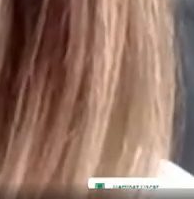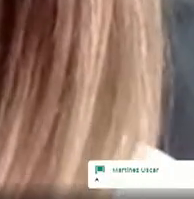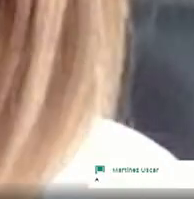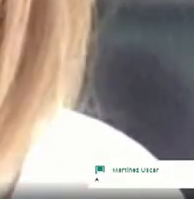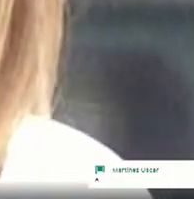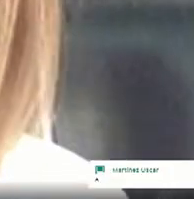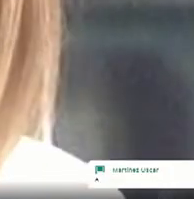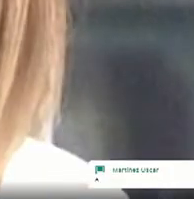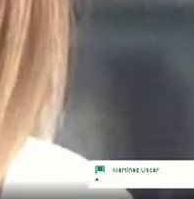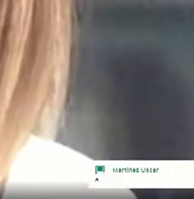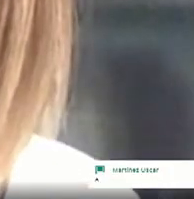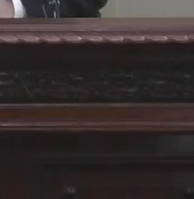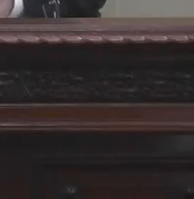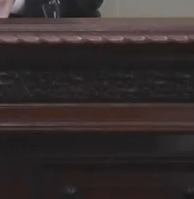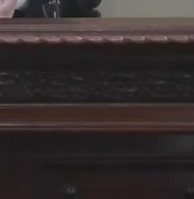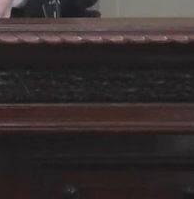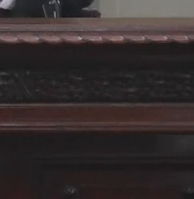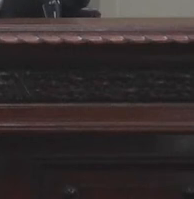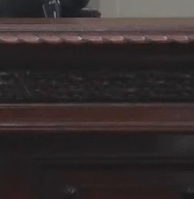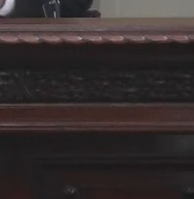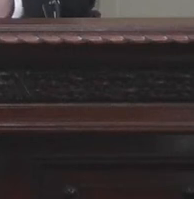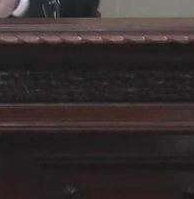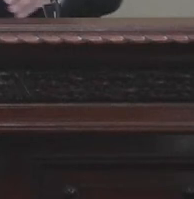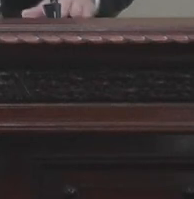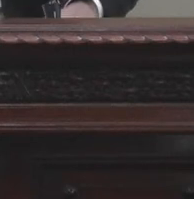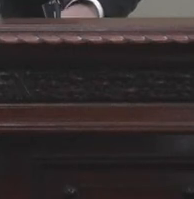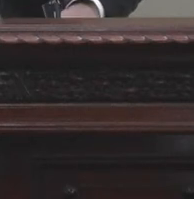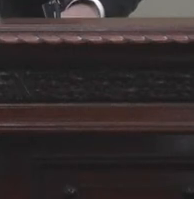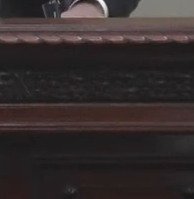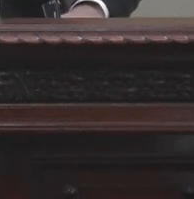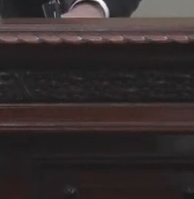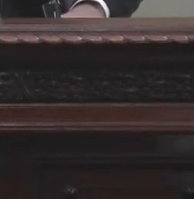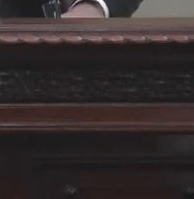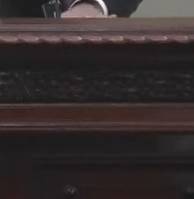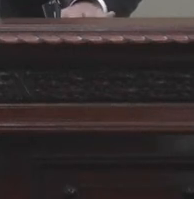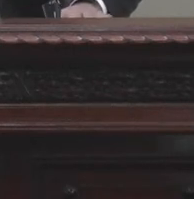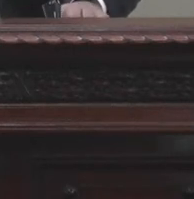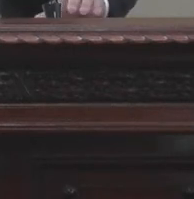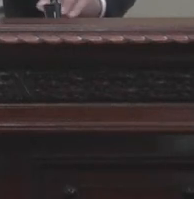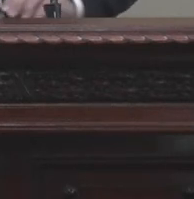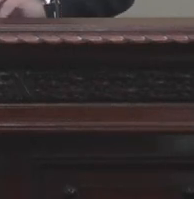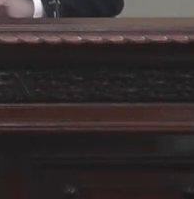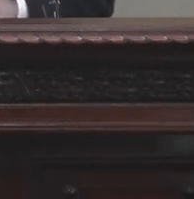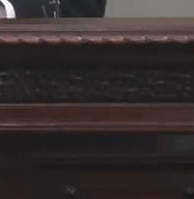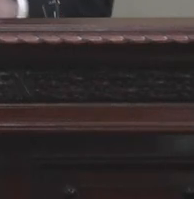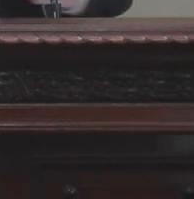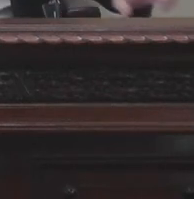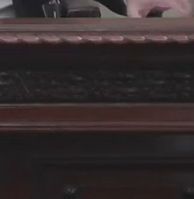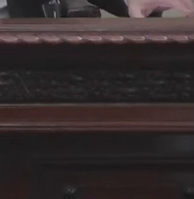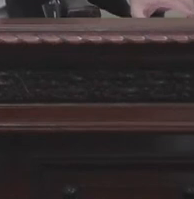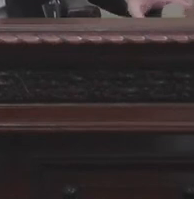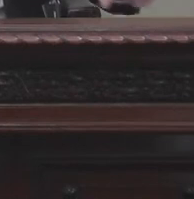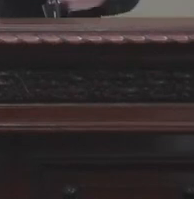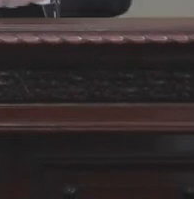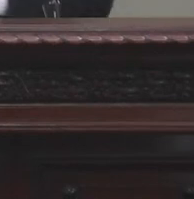gracias una presidenta gracias diputada vamos a poner en consideración el tratamiento sobre tablas de